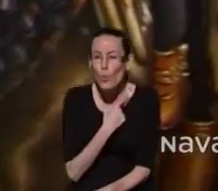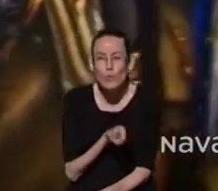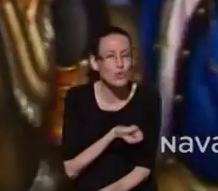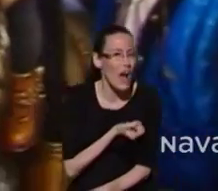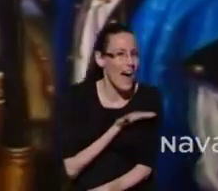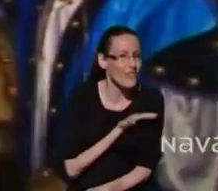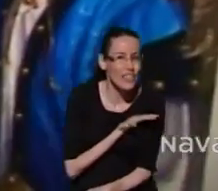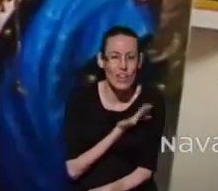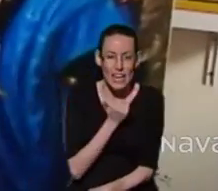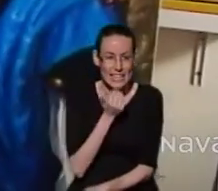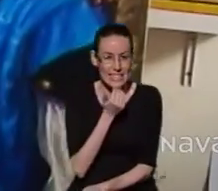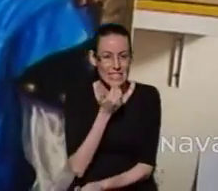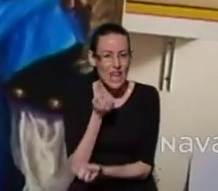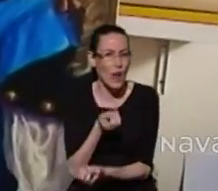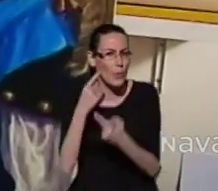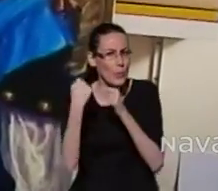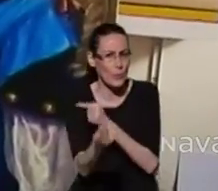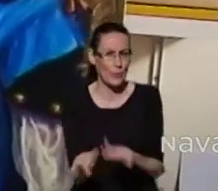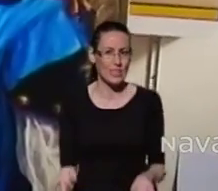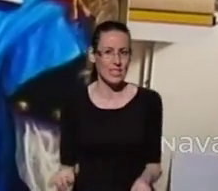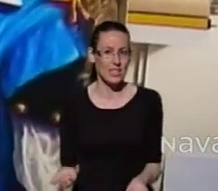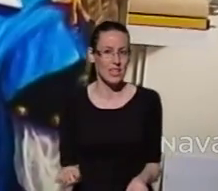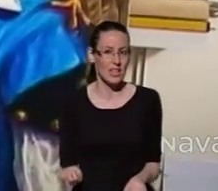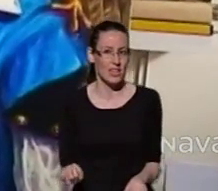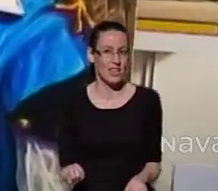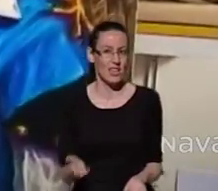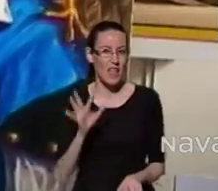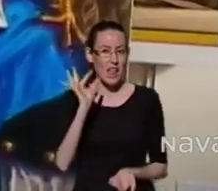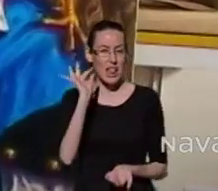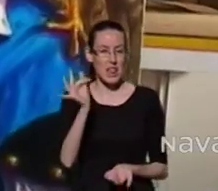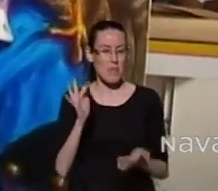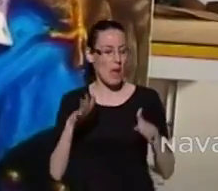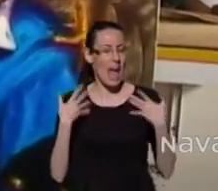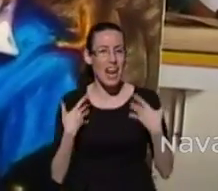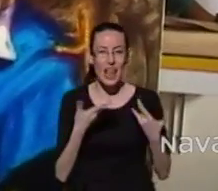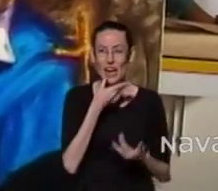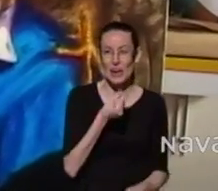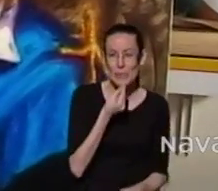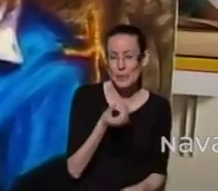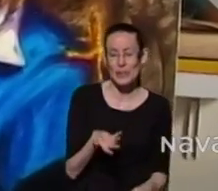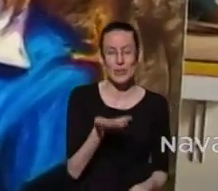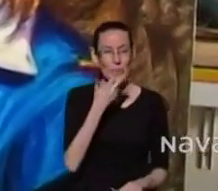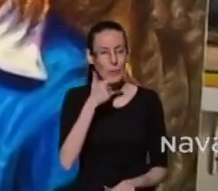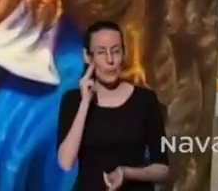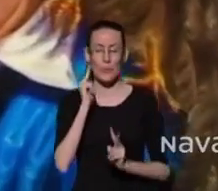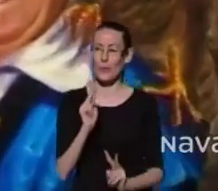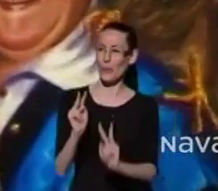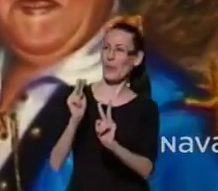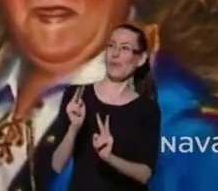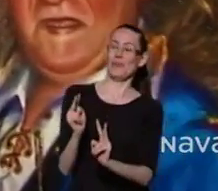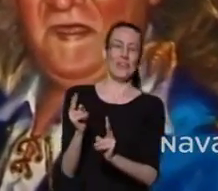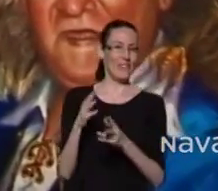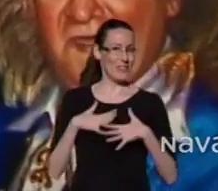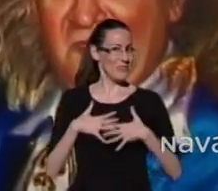de esa persona. Tienes que transmitir todo eso y además que quede alegre, que tenga vida, que lo veas y que haya una